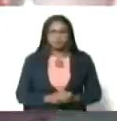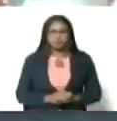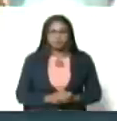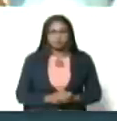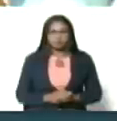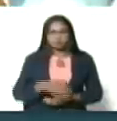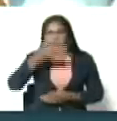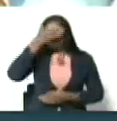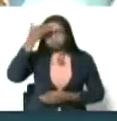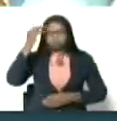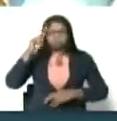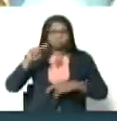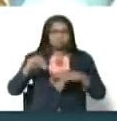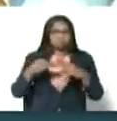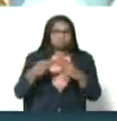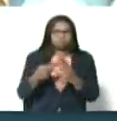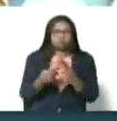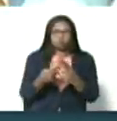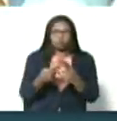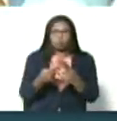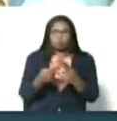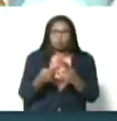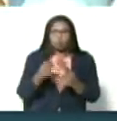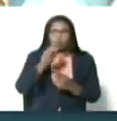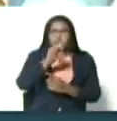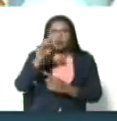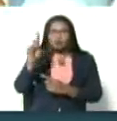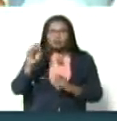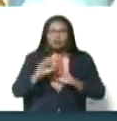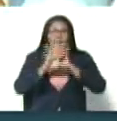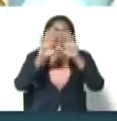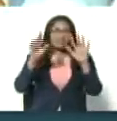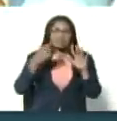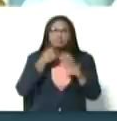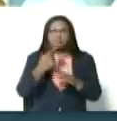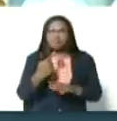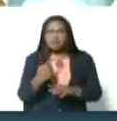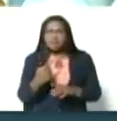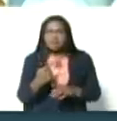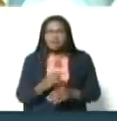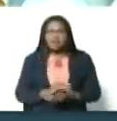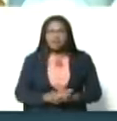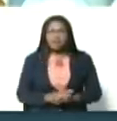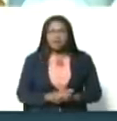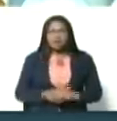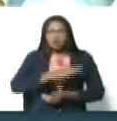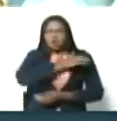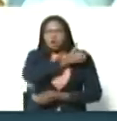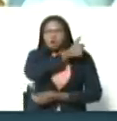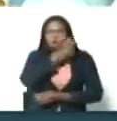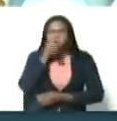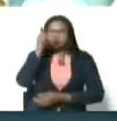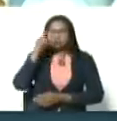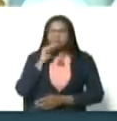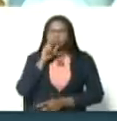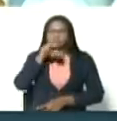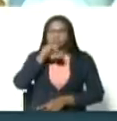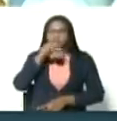Inolvidable. Como a las 11 de la mañana dijeron, el jefe de los insurrectos va a hablar.